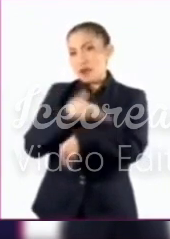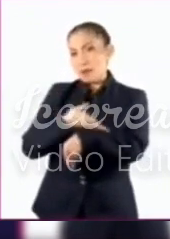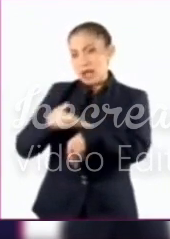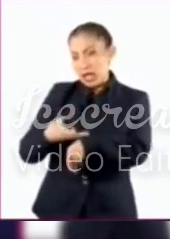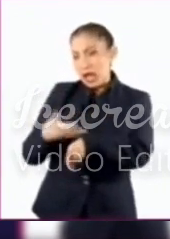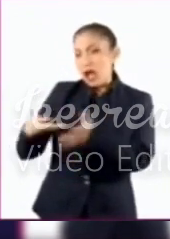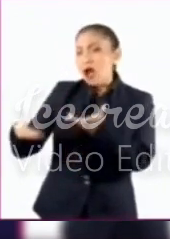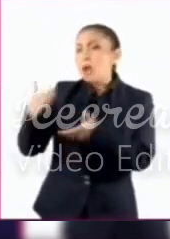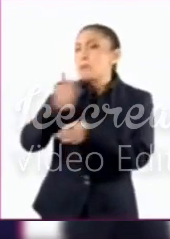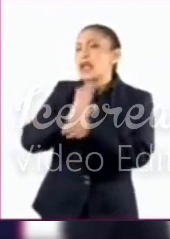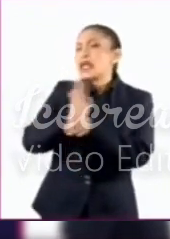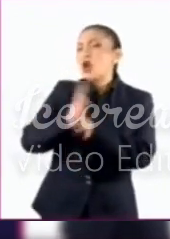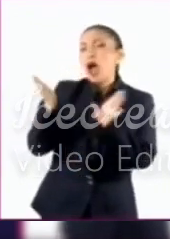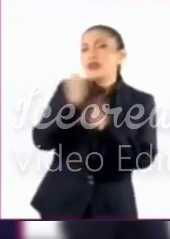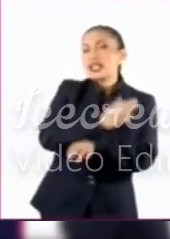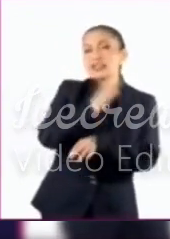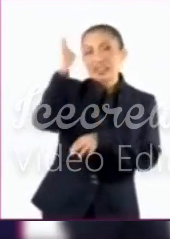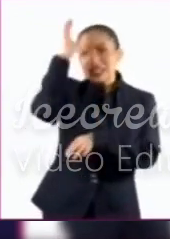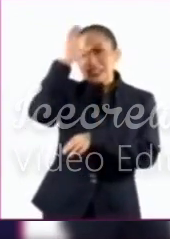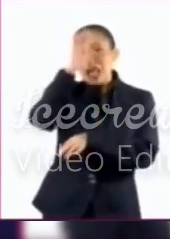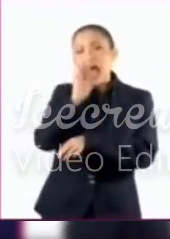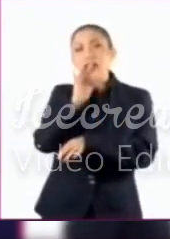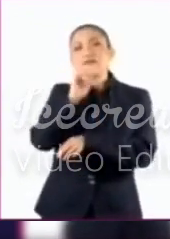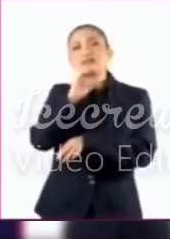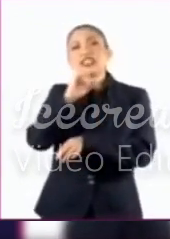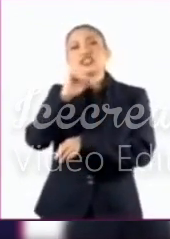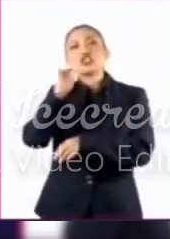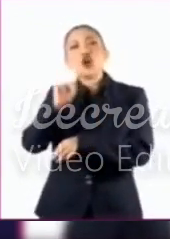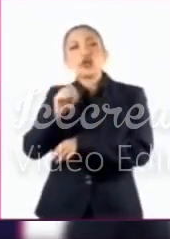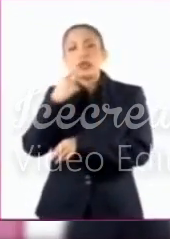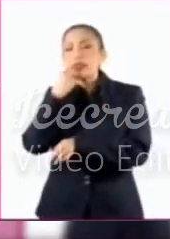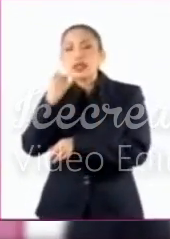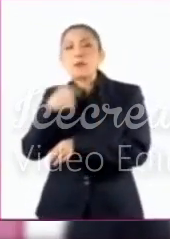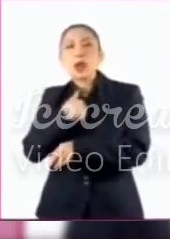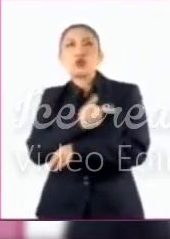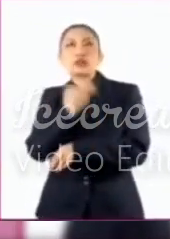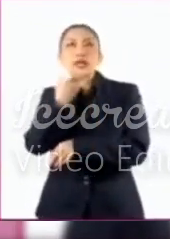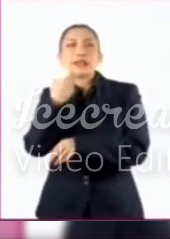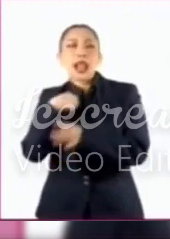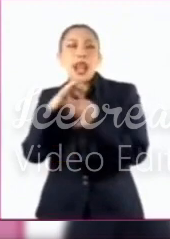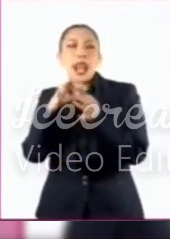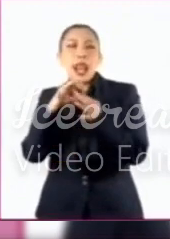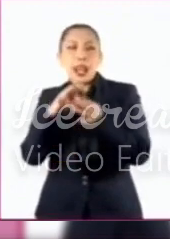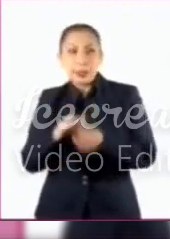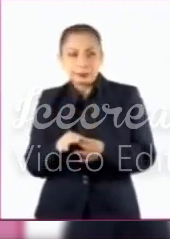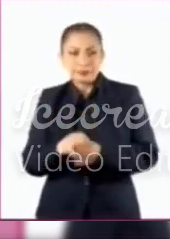sus familias algunas películas de ciencia ficción que les haya gustado y digan por qué.